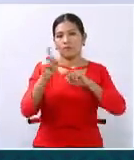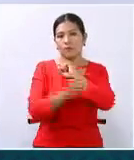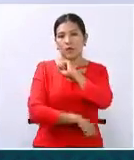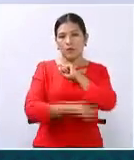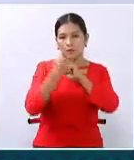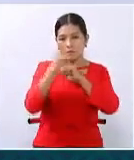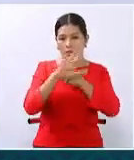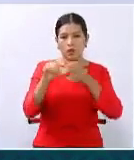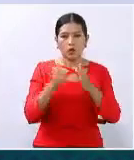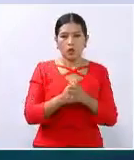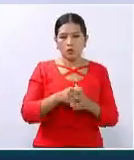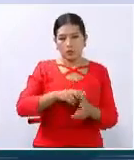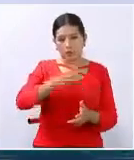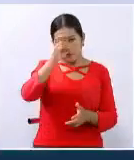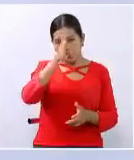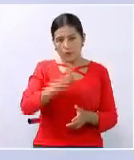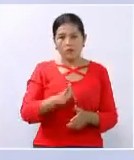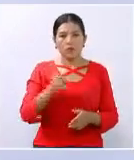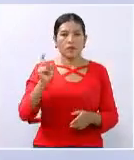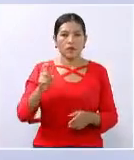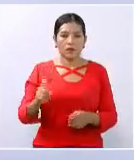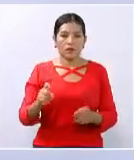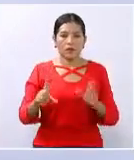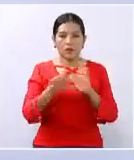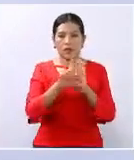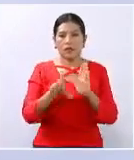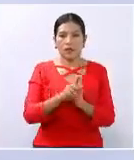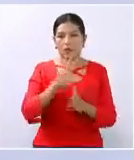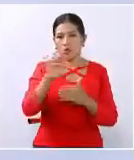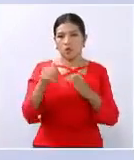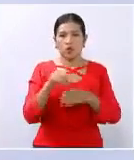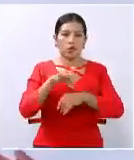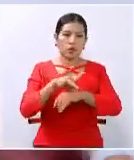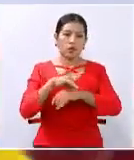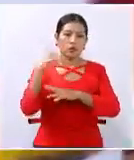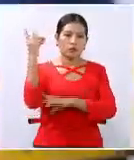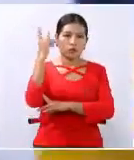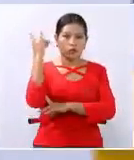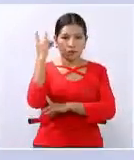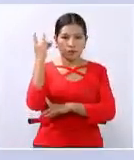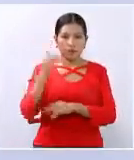que aprendan que sea una lección en todo el territorio nacional.